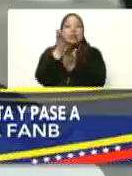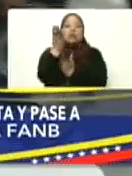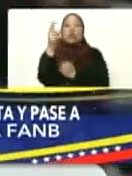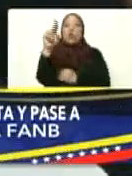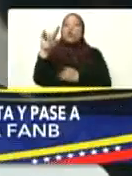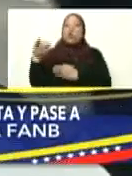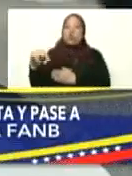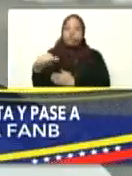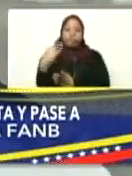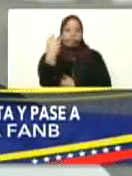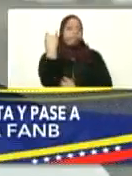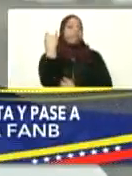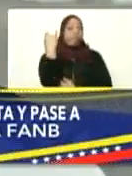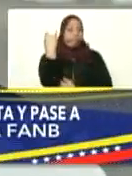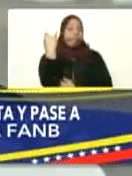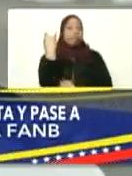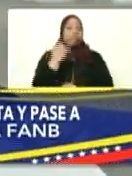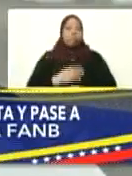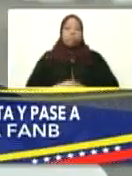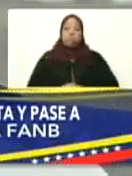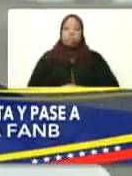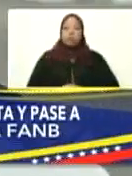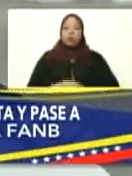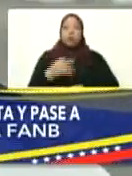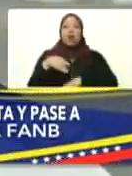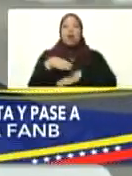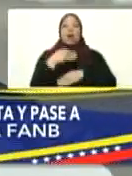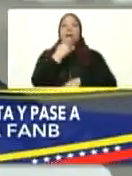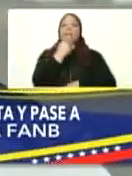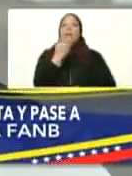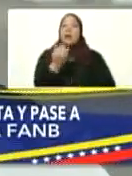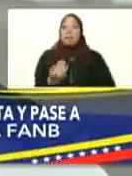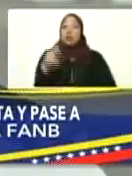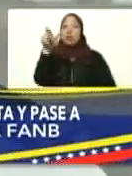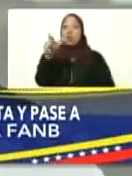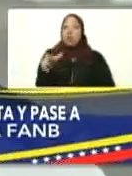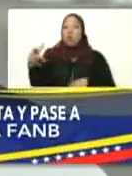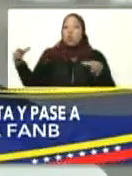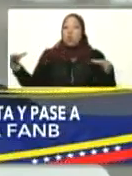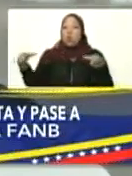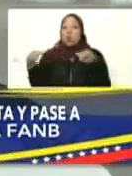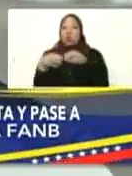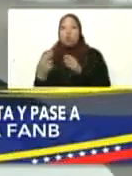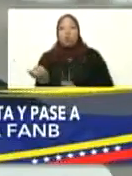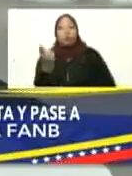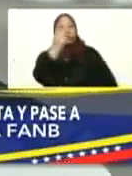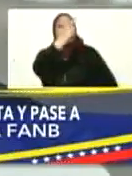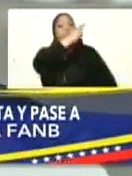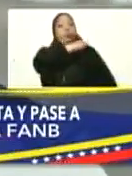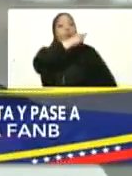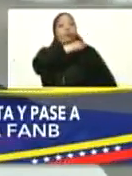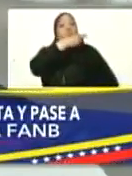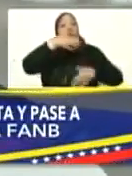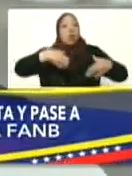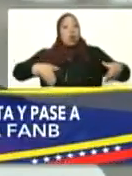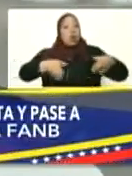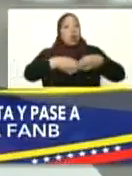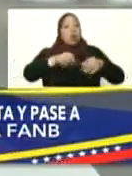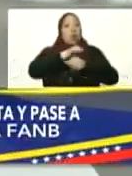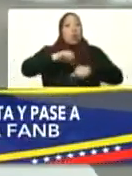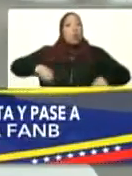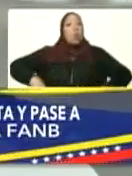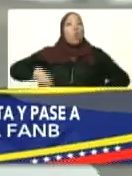¡Traidores nunca! Mi comandante en jefe, permiso para recibir el grado de teniente de corbeta de la Armada